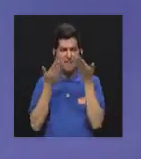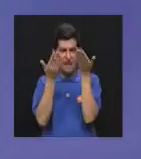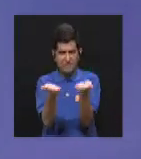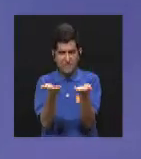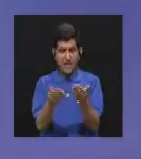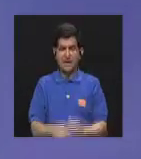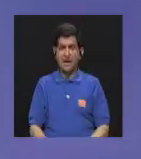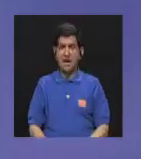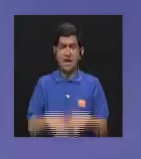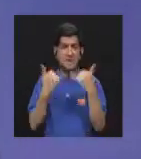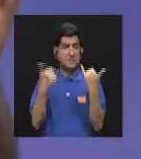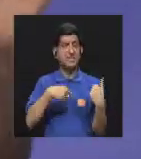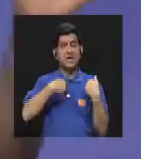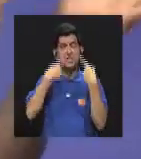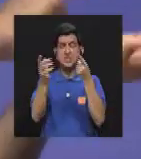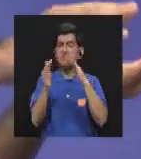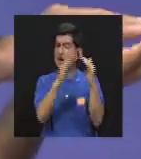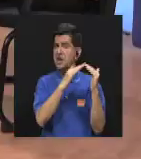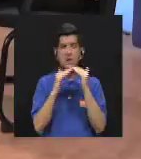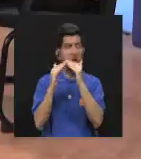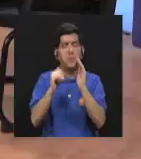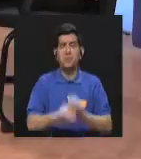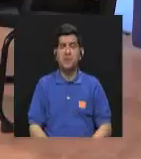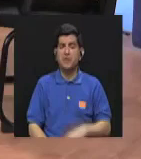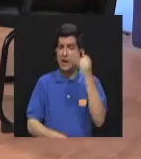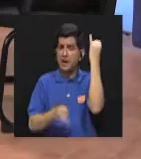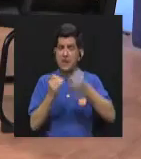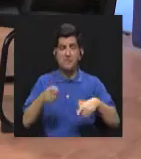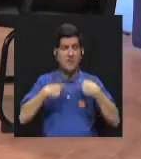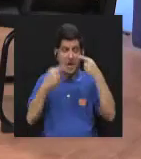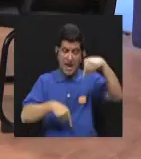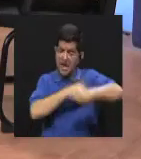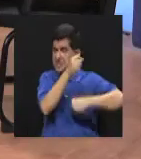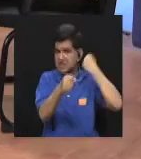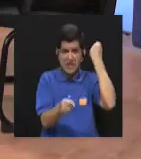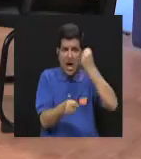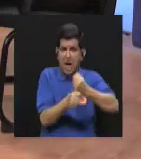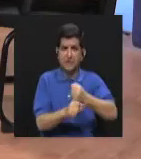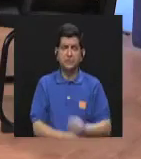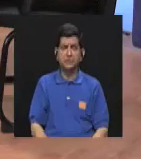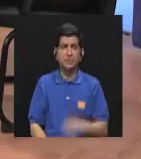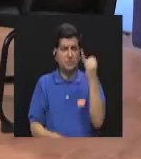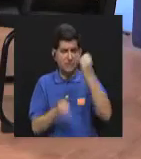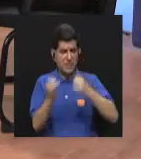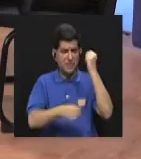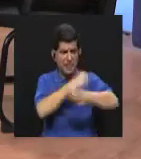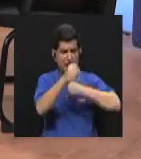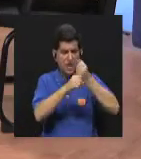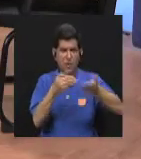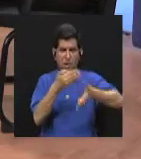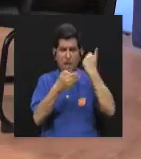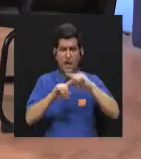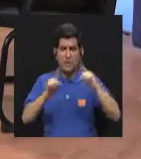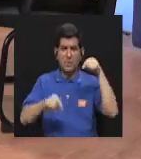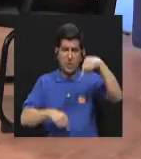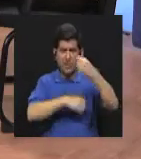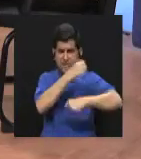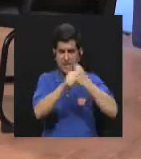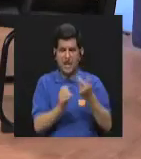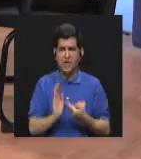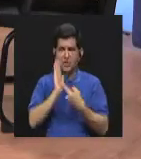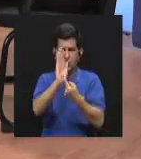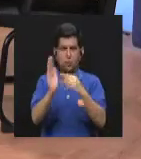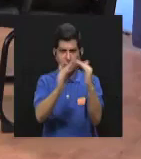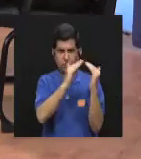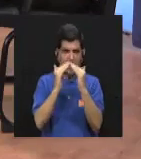fecha de entrega era cuando lo lleváramos a la comunidad. Ajá. Finalmente lo llevamos a la comunidad este año. Nosotros lo terminamos el año pasado, lo llevamos a la comunidad este